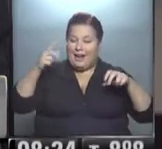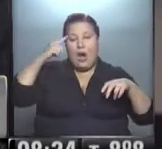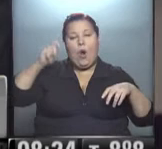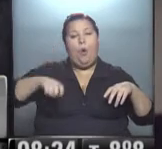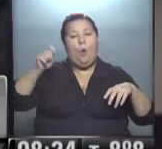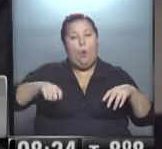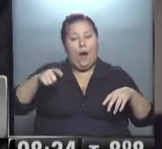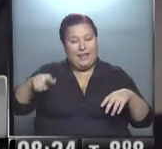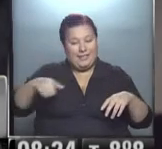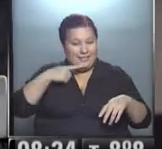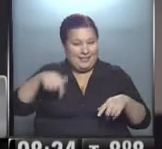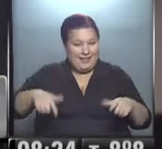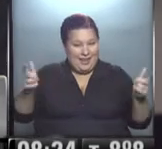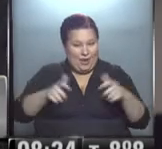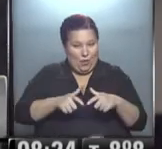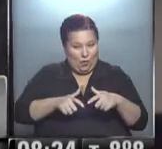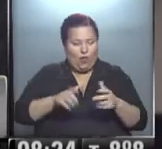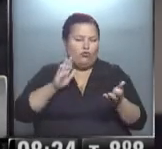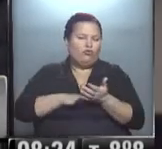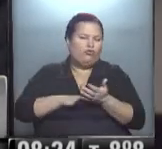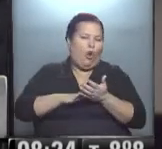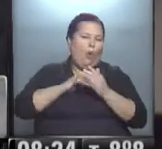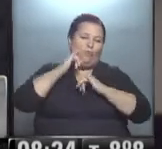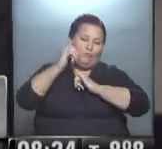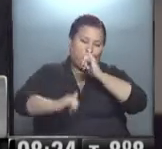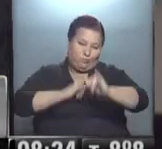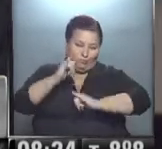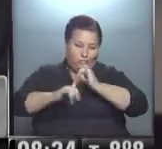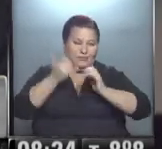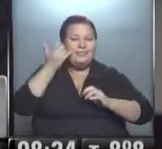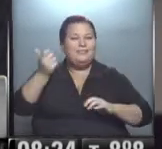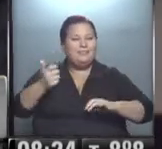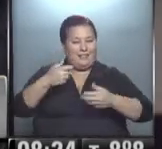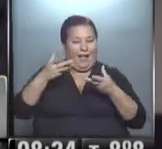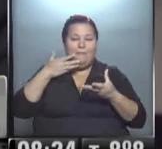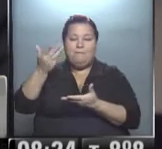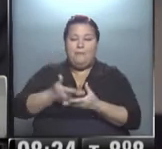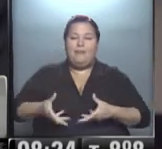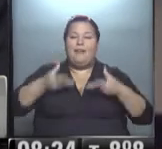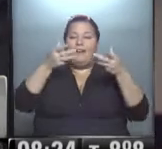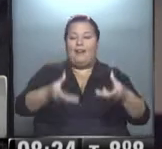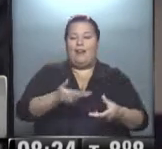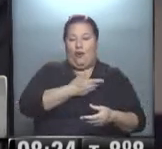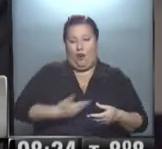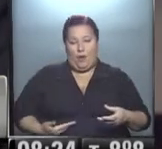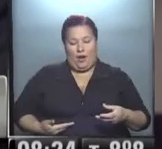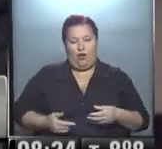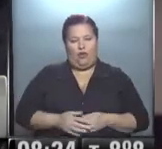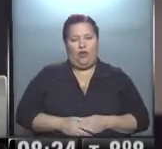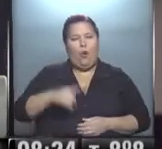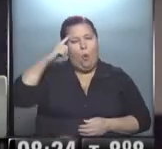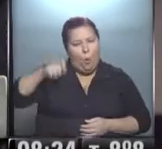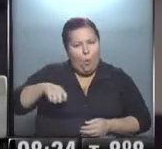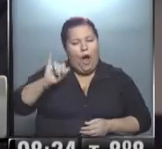dentro de esta audiencia de acuerdo a la transcripción que ya está en manos de los funcionarios en la cual el juez